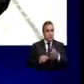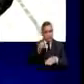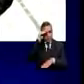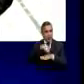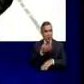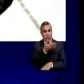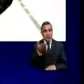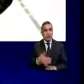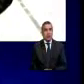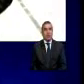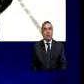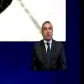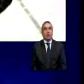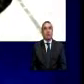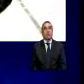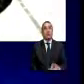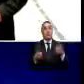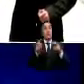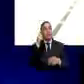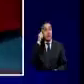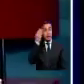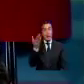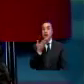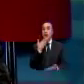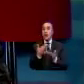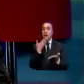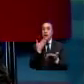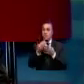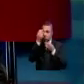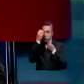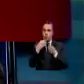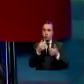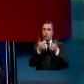Igual para ti, Cristian. Muchísimas gracias por tu informe.